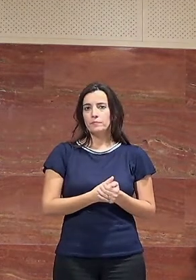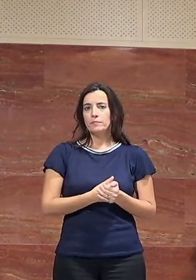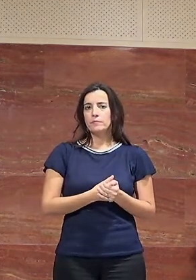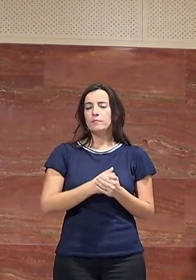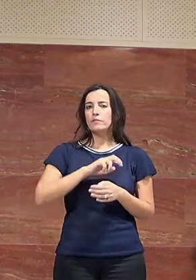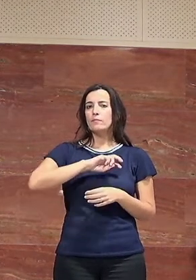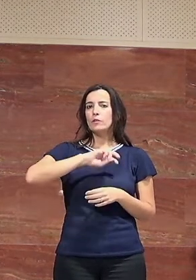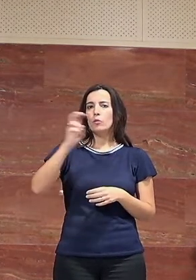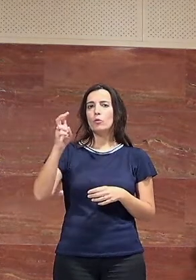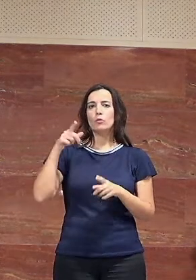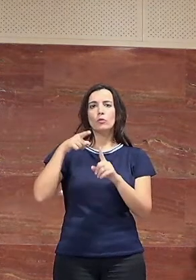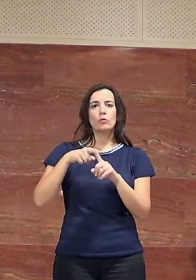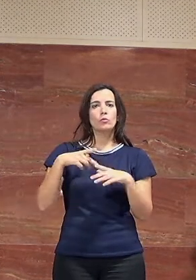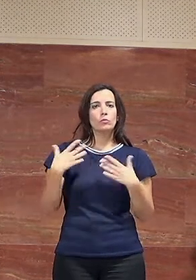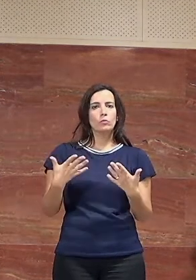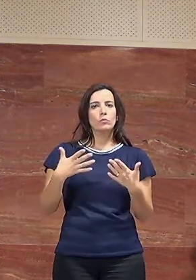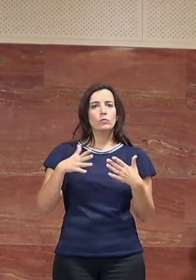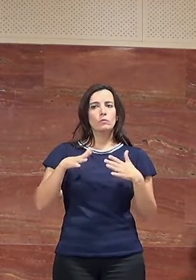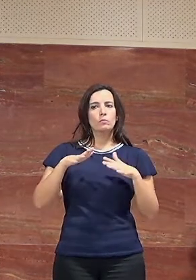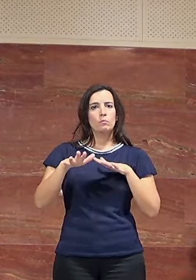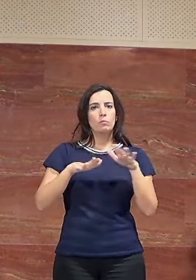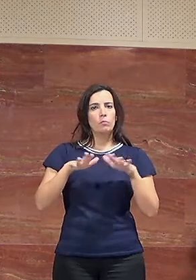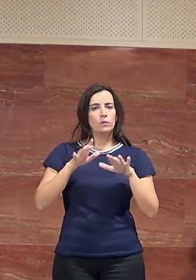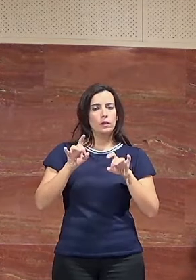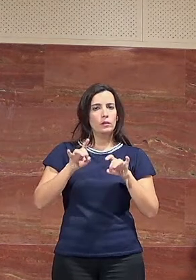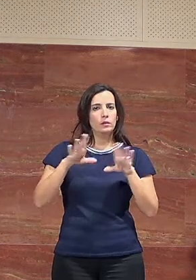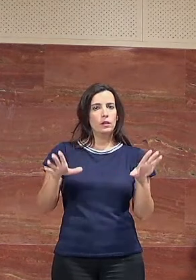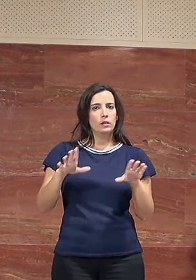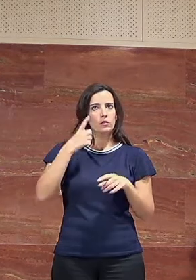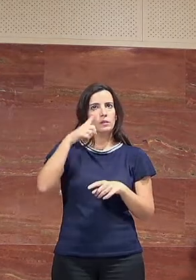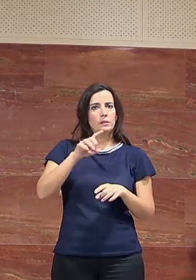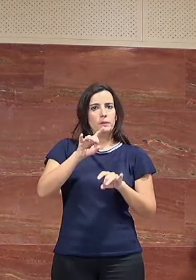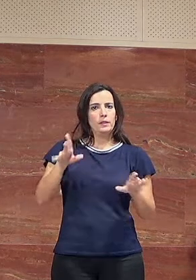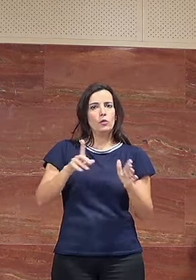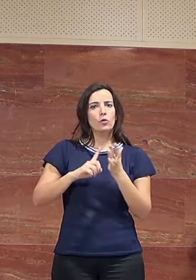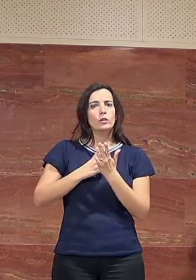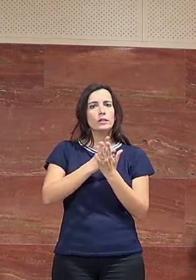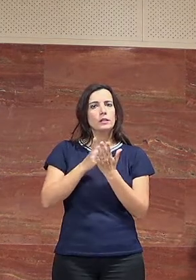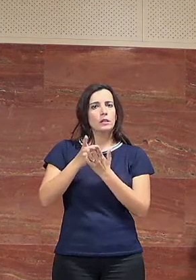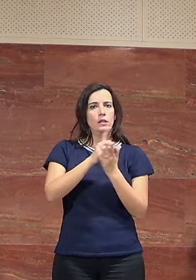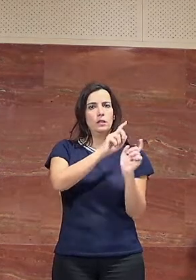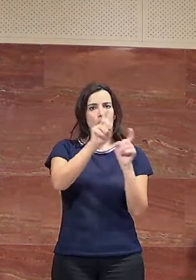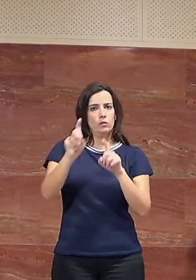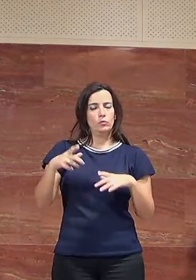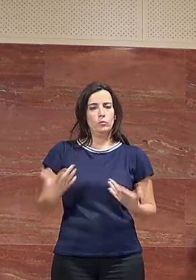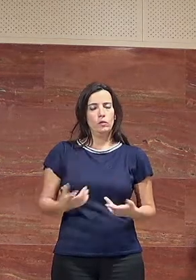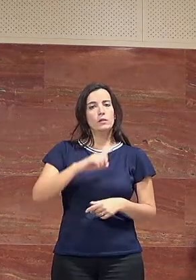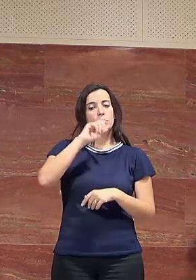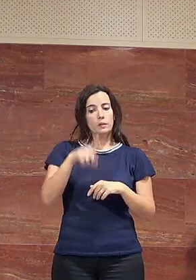es que hubiese una continuidad clara de los itinerarios y que tuviese continuidad